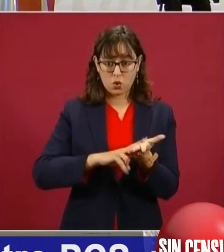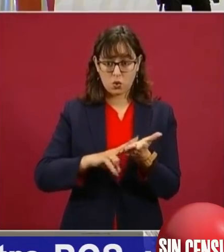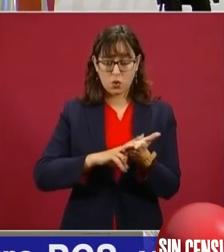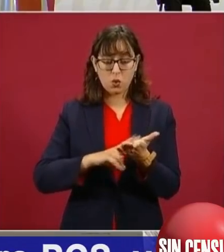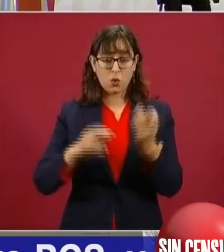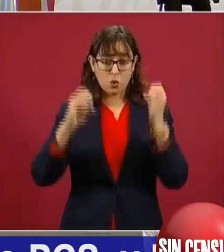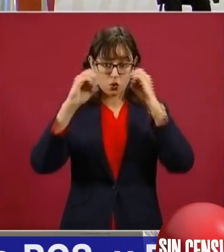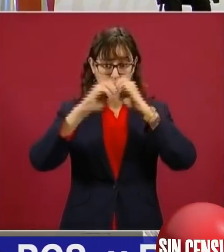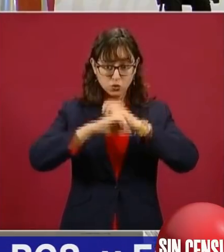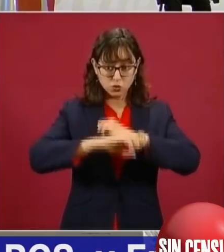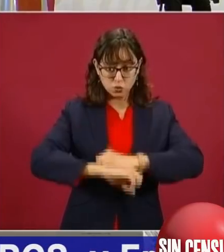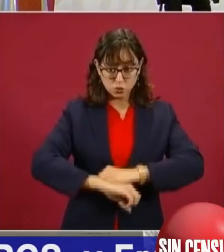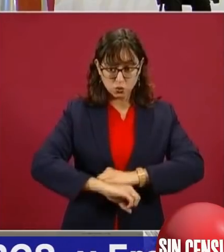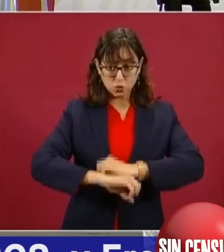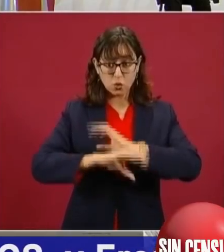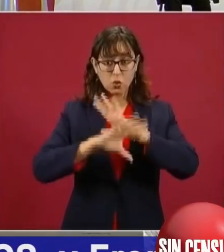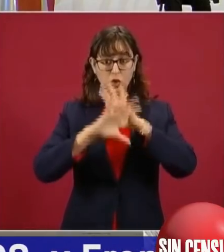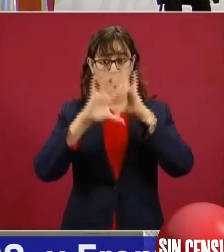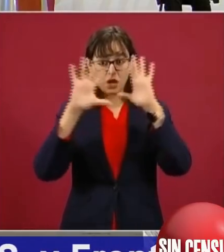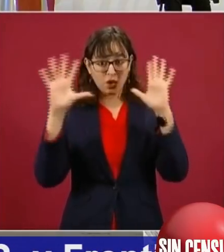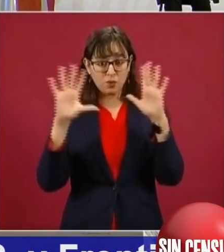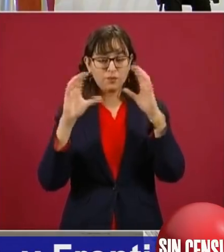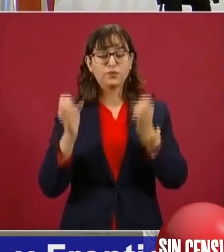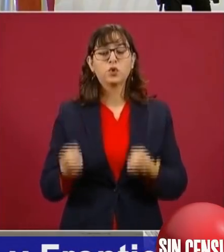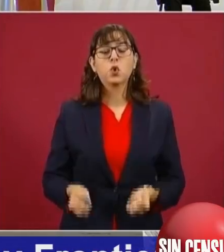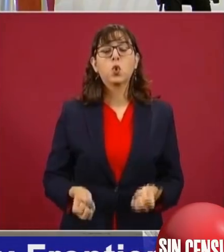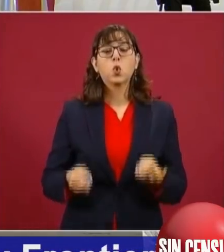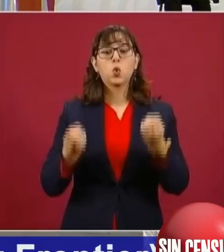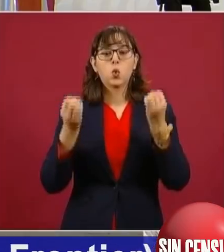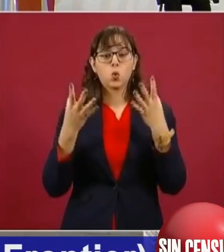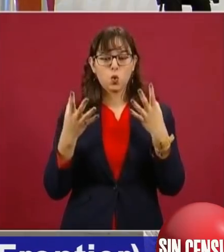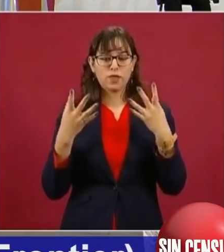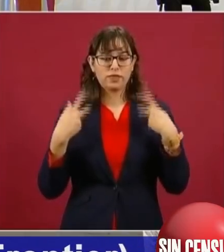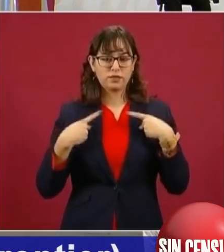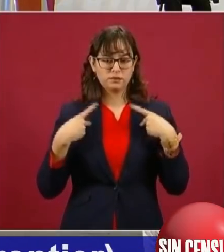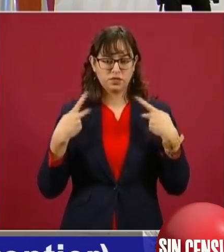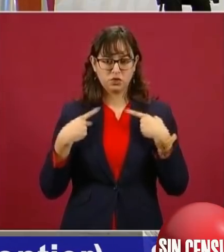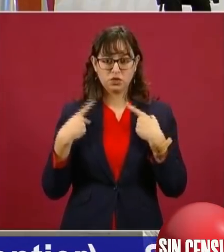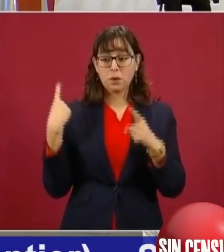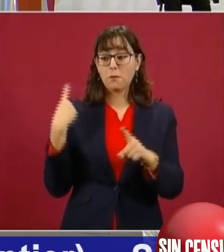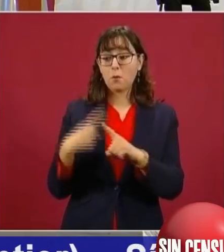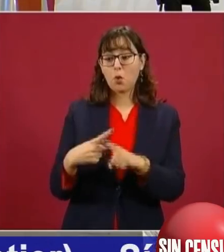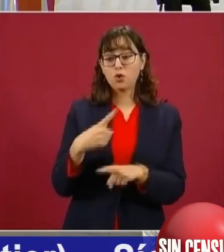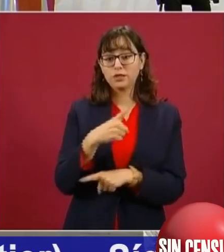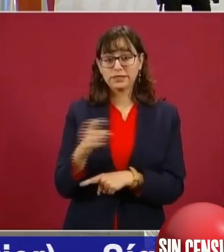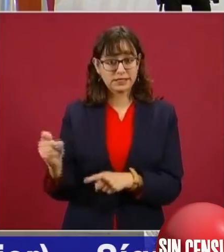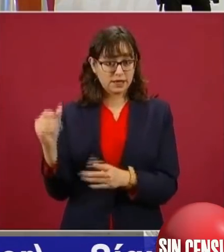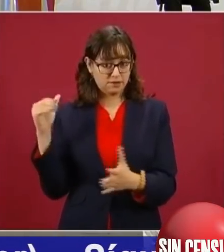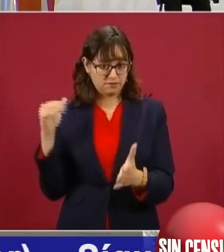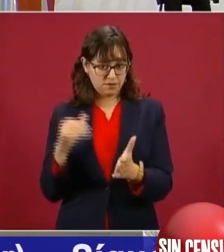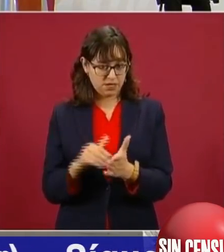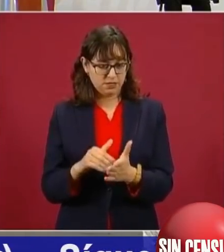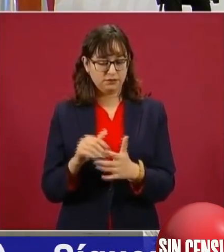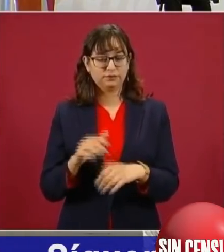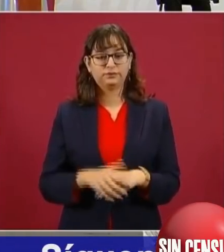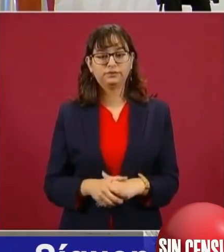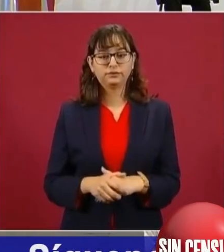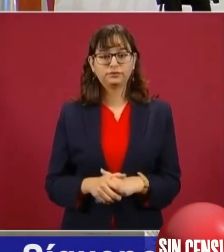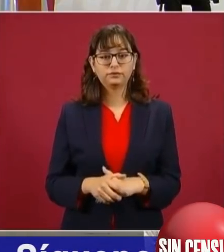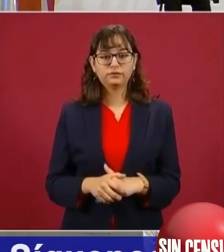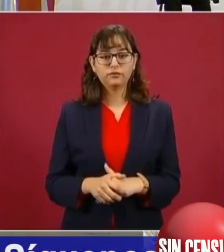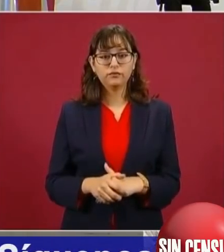vamos a encontrar cuál es la incidencia o el número de casos por 100,000 habitantes que están en cada entidad federativa. Tenemos